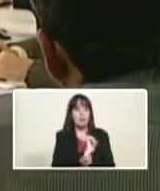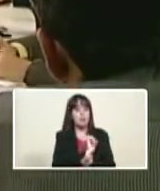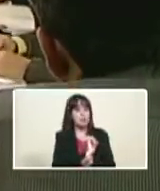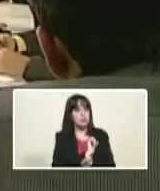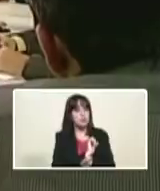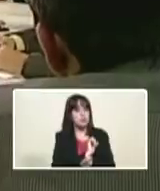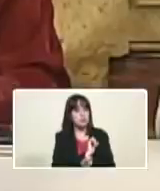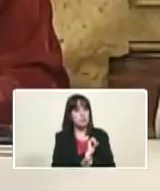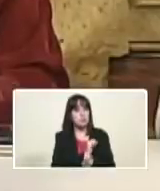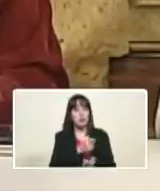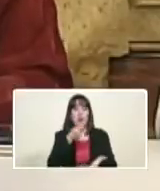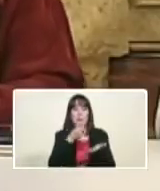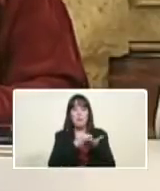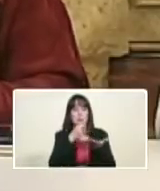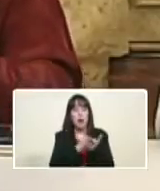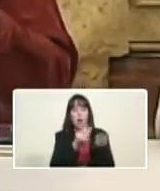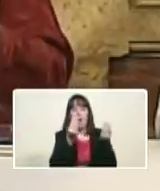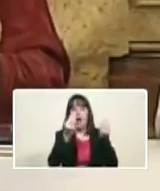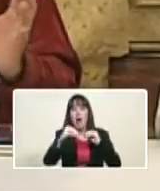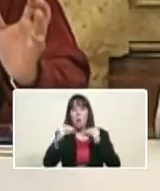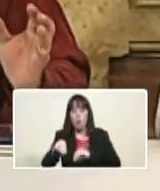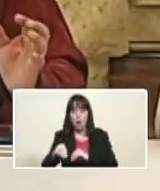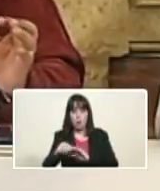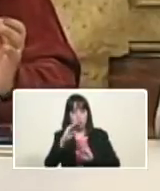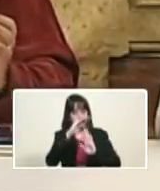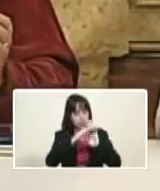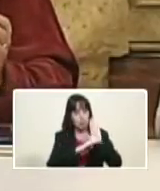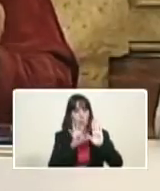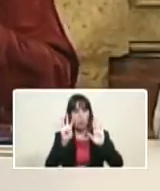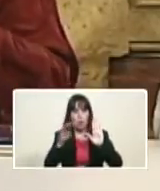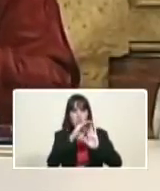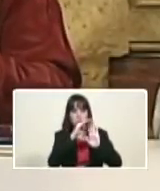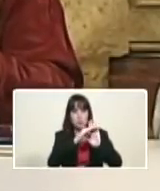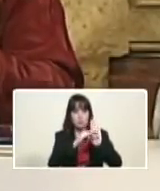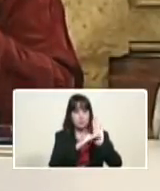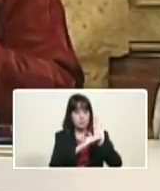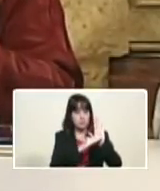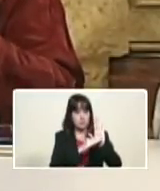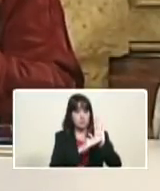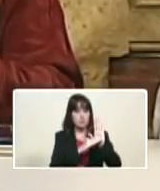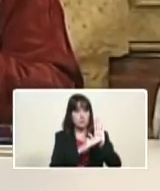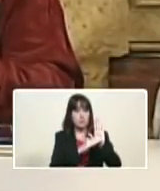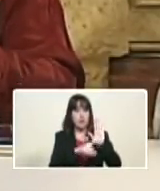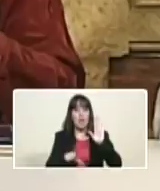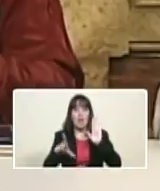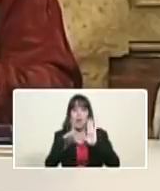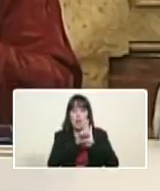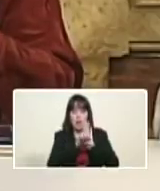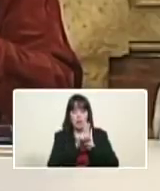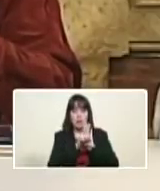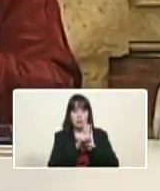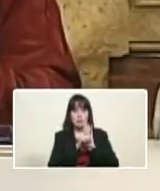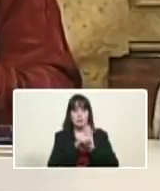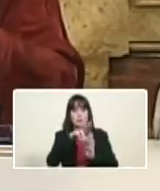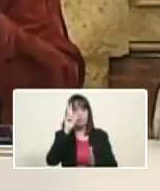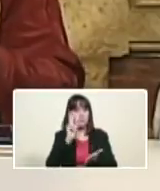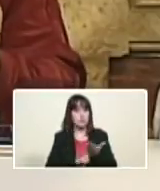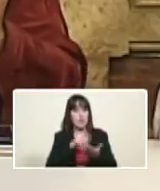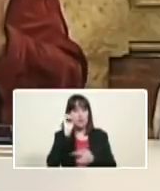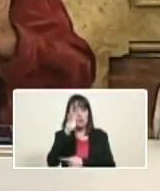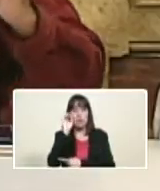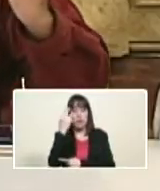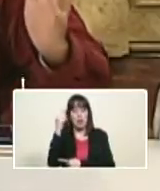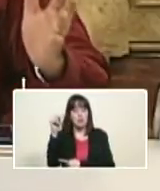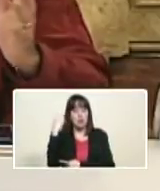Precios acordados. Es la cuarta línea, precios acordados. En la aplicación de la ley de precios acordados aprobado por la soberanísima